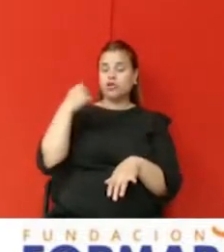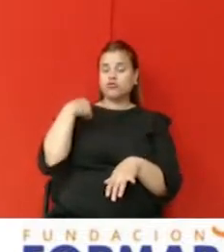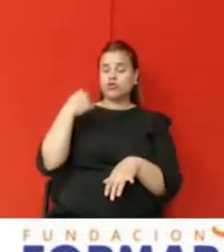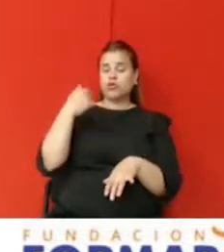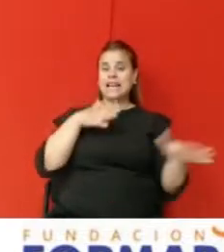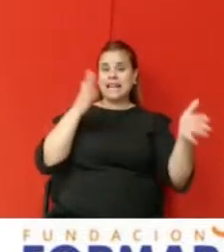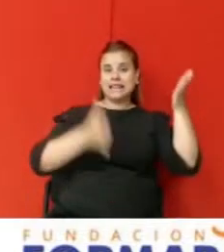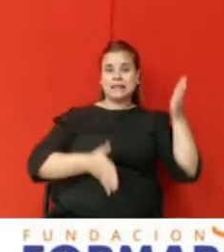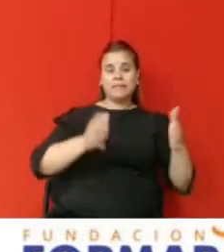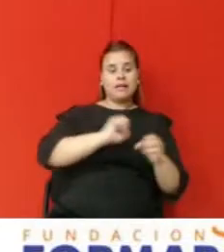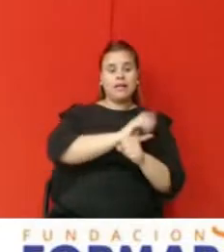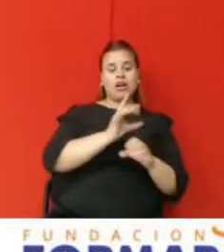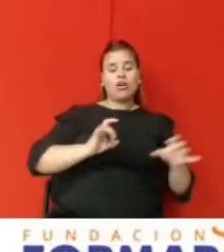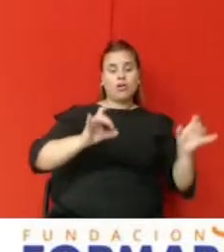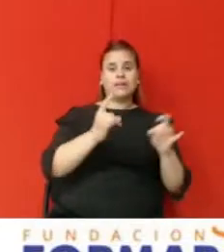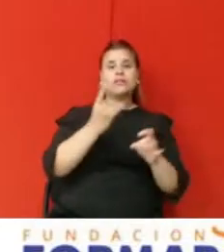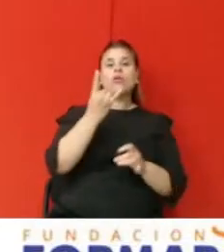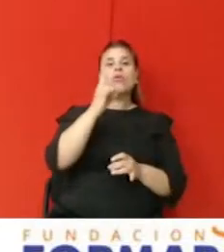esa época.